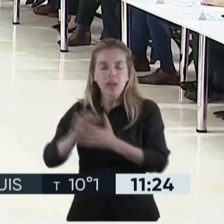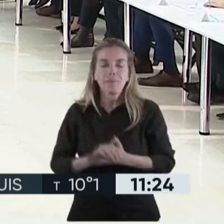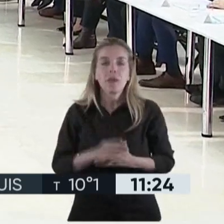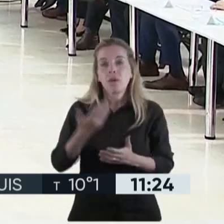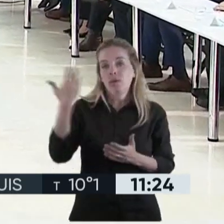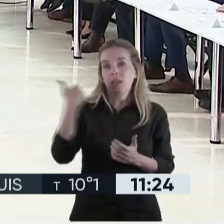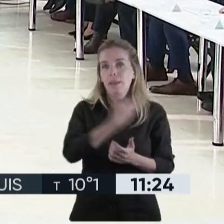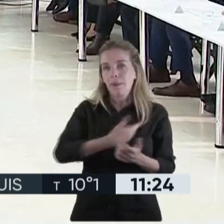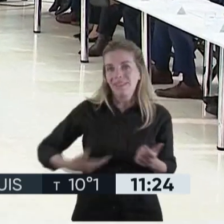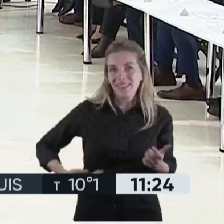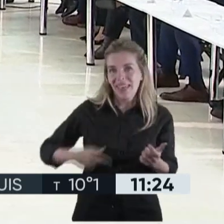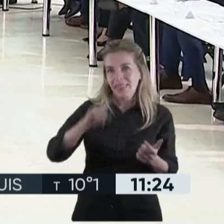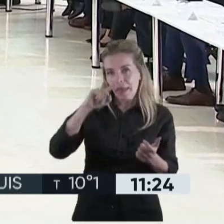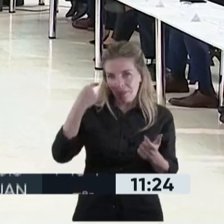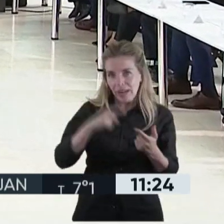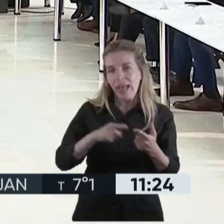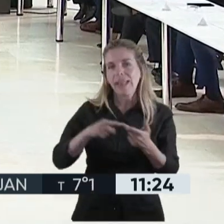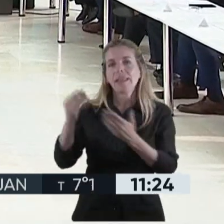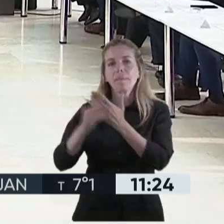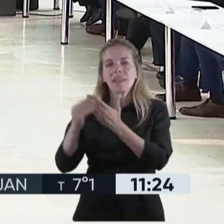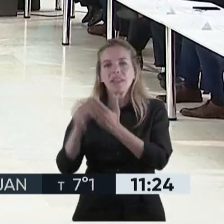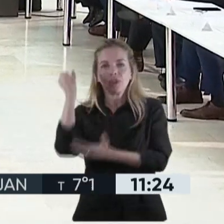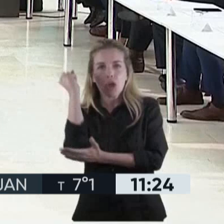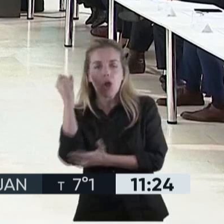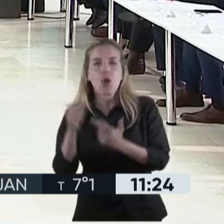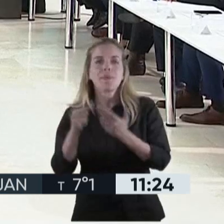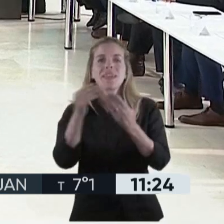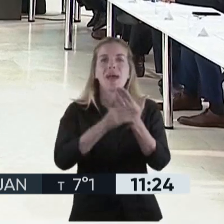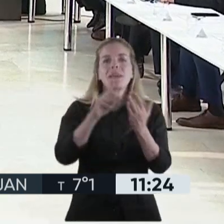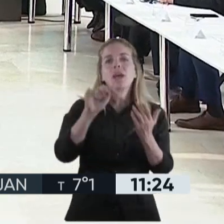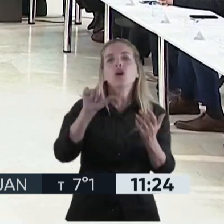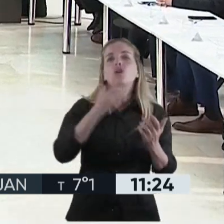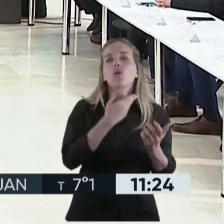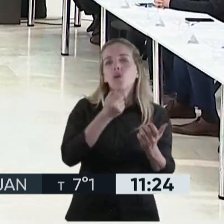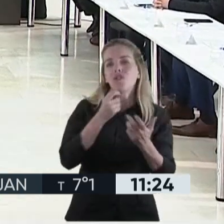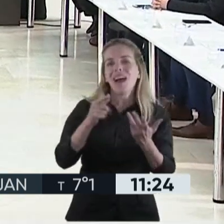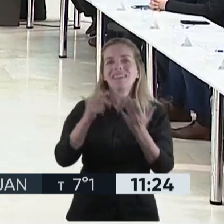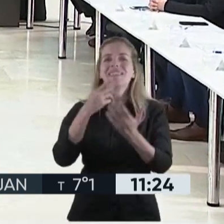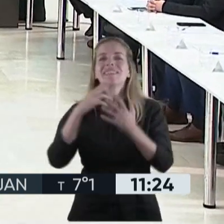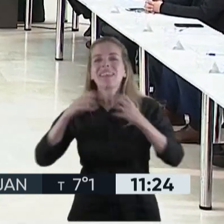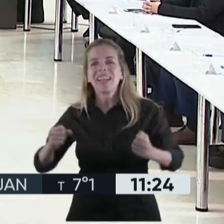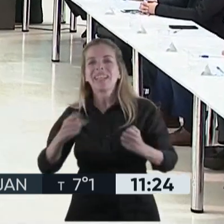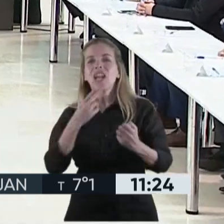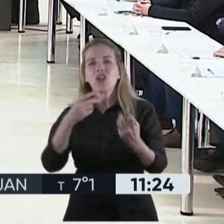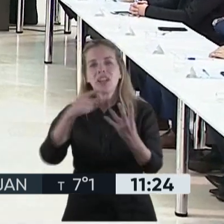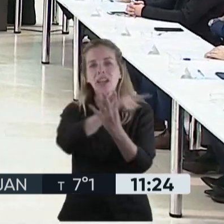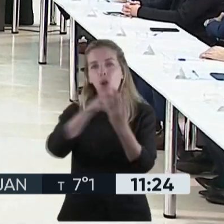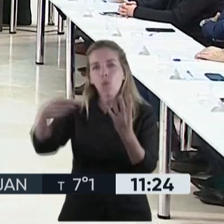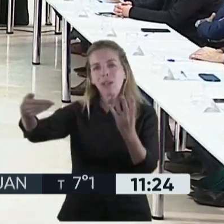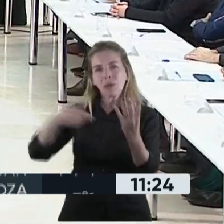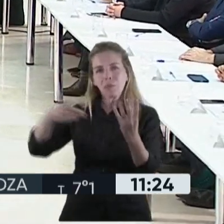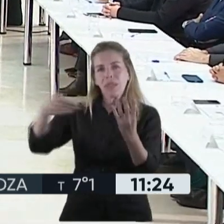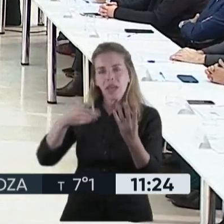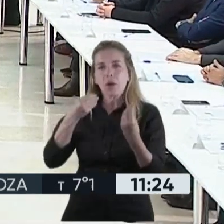ministro Culfas, el ministro Guzmán, el secretario de Energía nos plantearon la